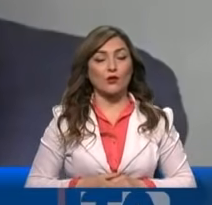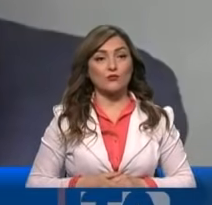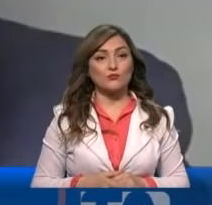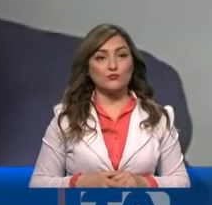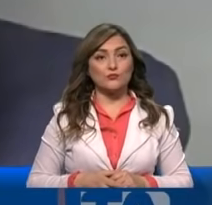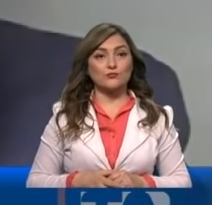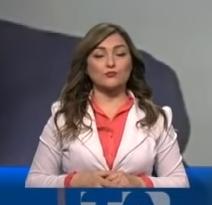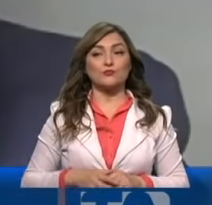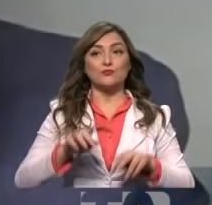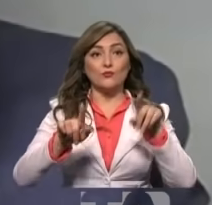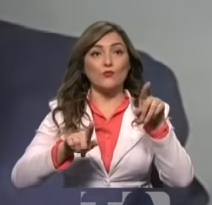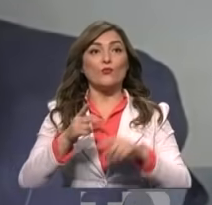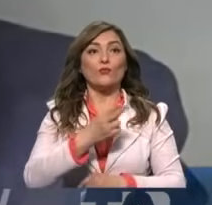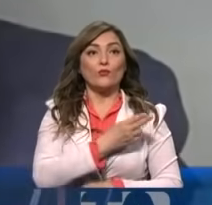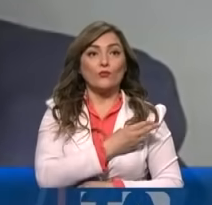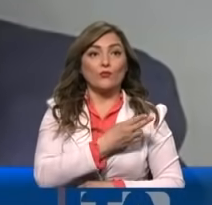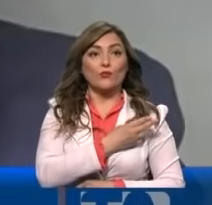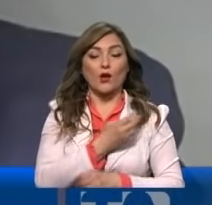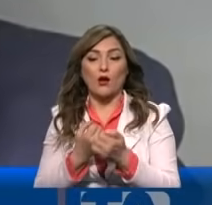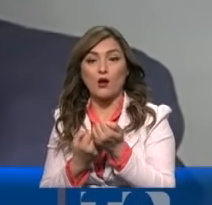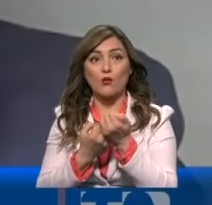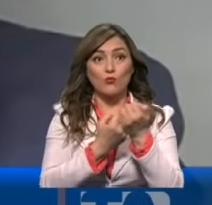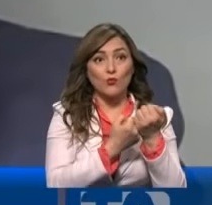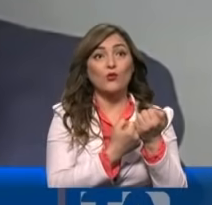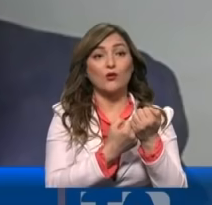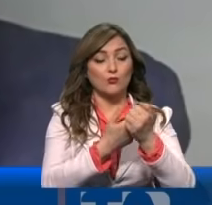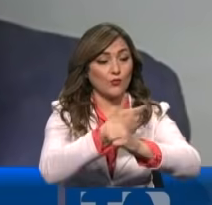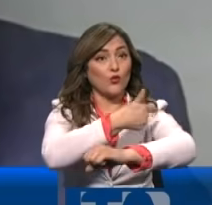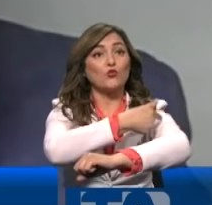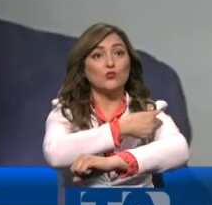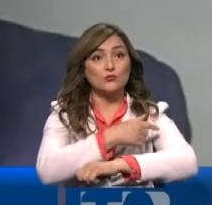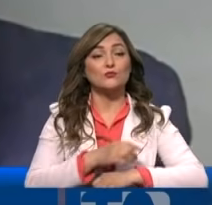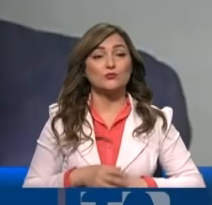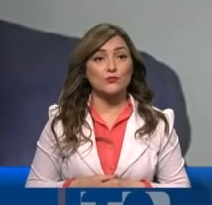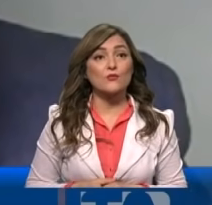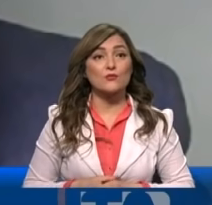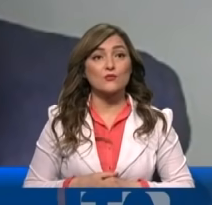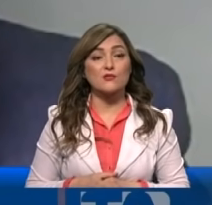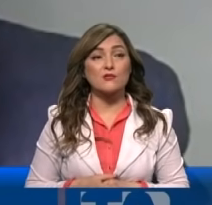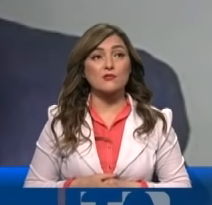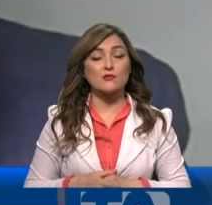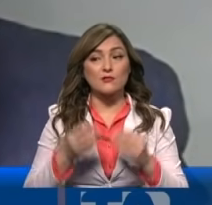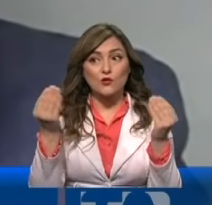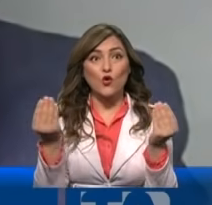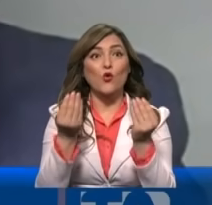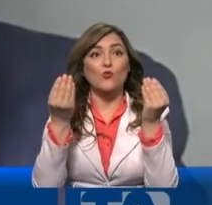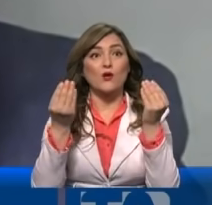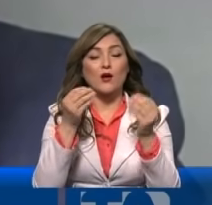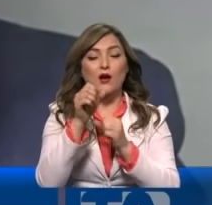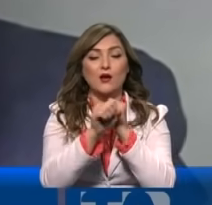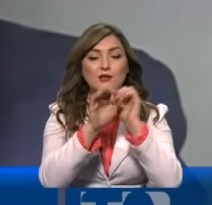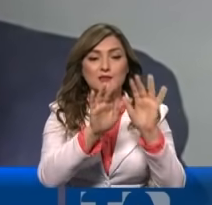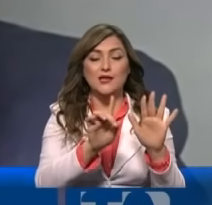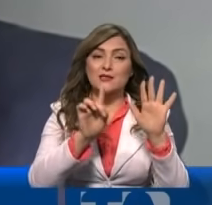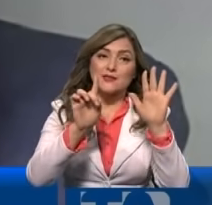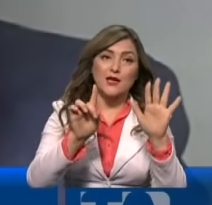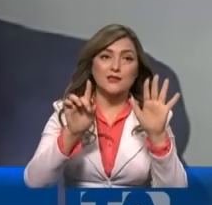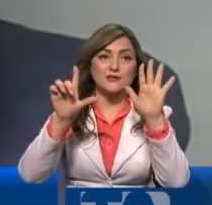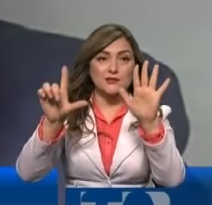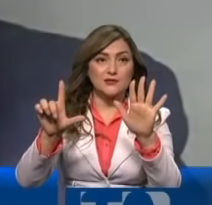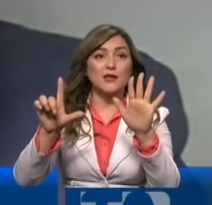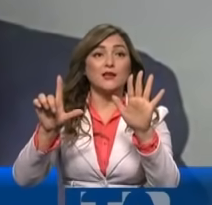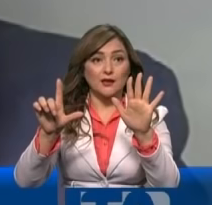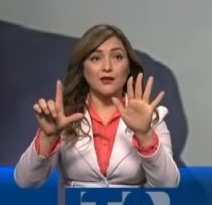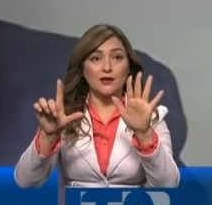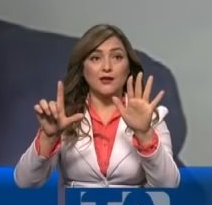Hay algunas universidades que nos están apoyando, vacunando a los adolescentes de 16 y 17 años